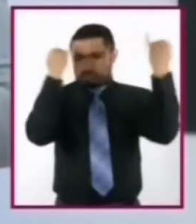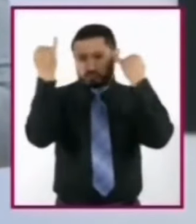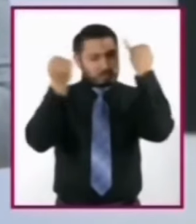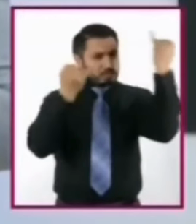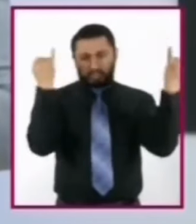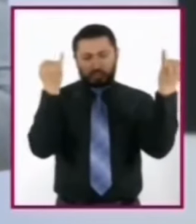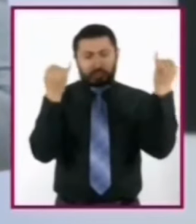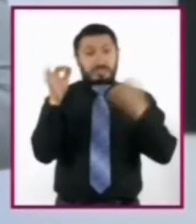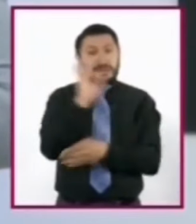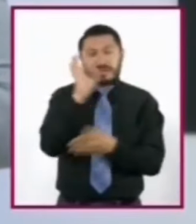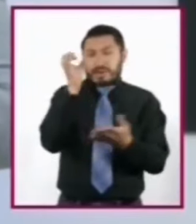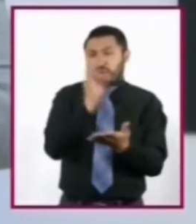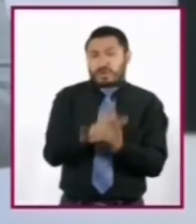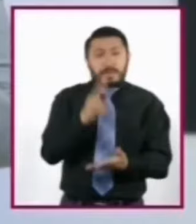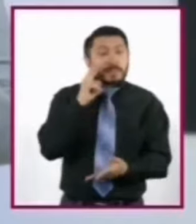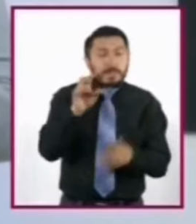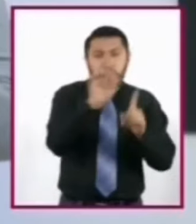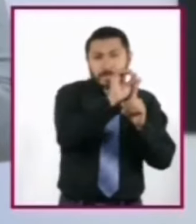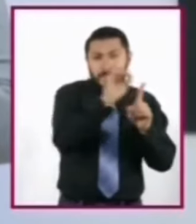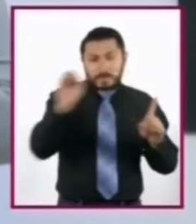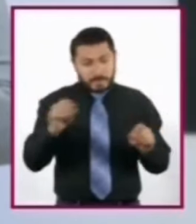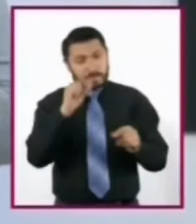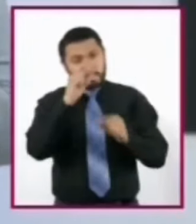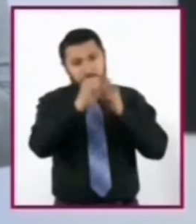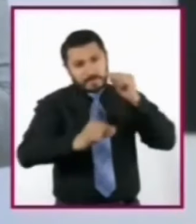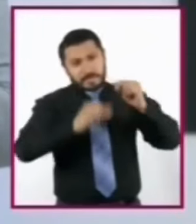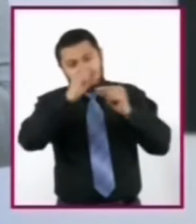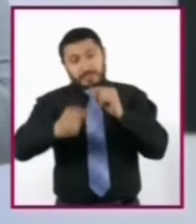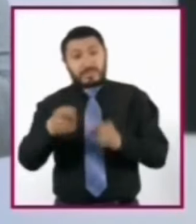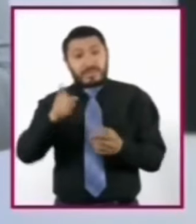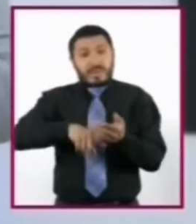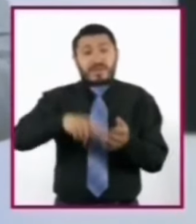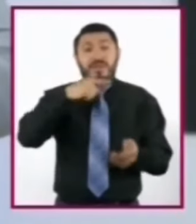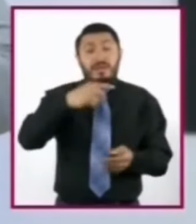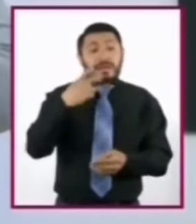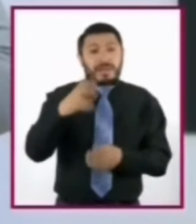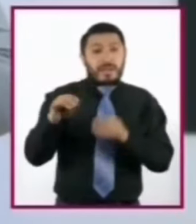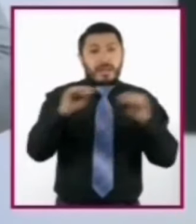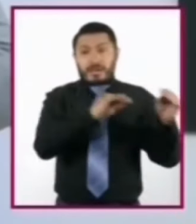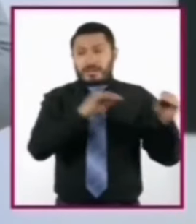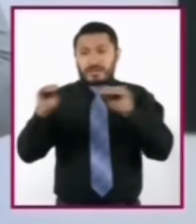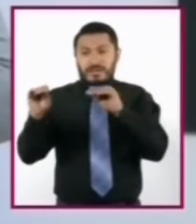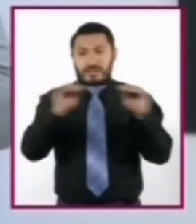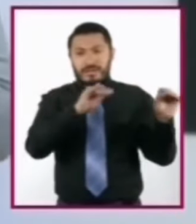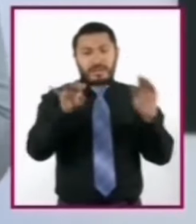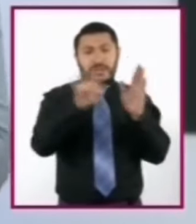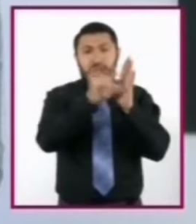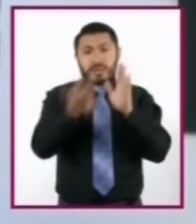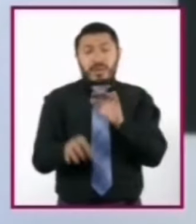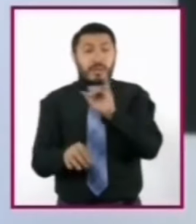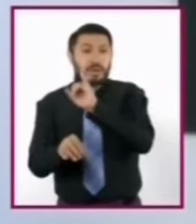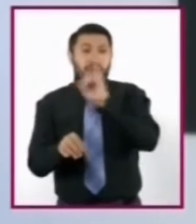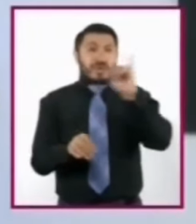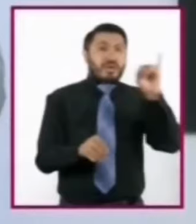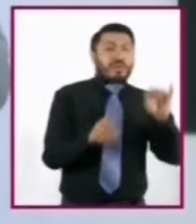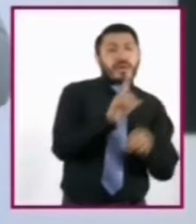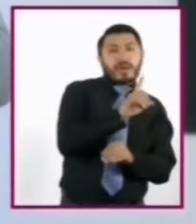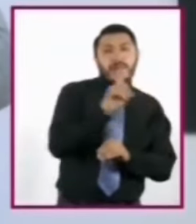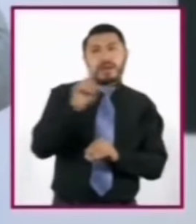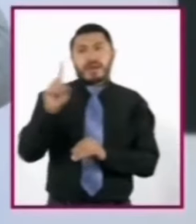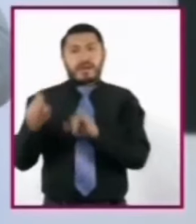viéramos una hilera de partículas de tu lápiz, estas se moverían, digamos, de izquierda a